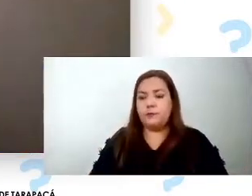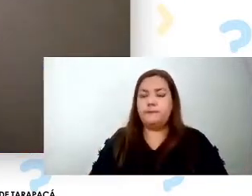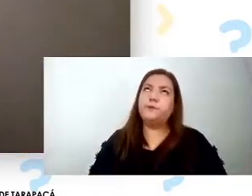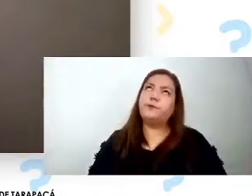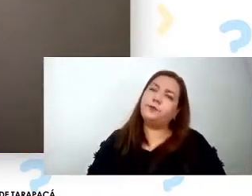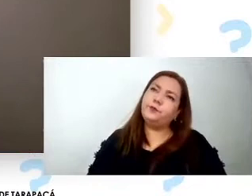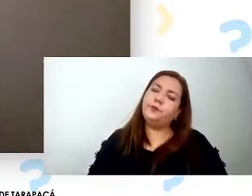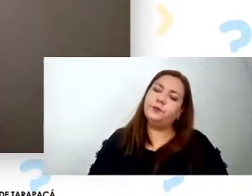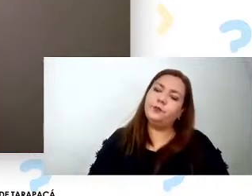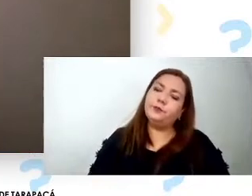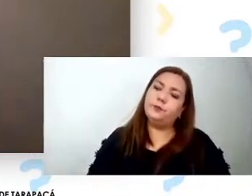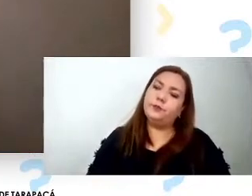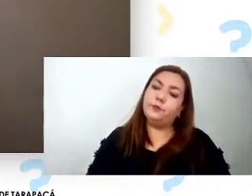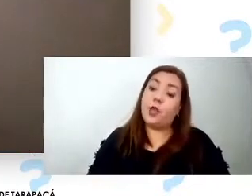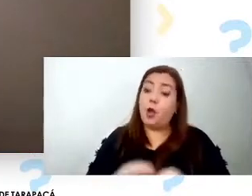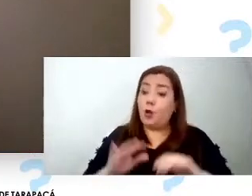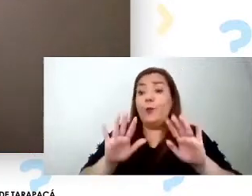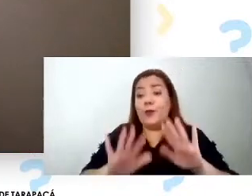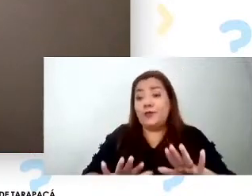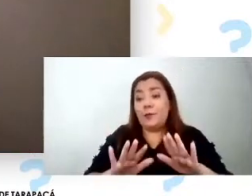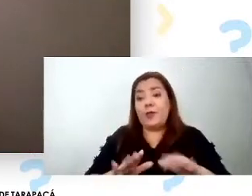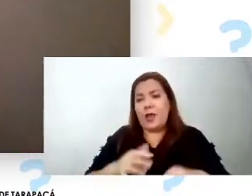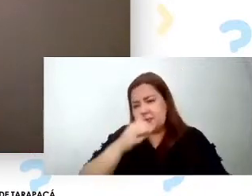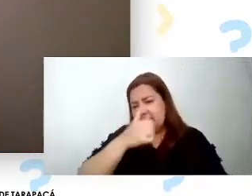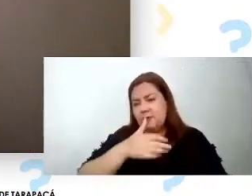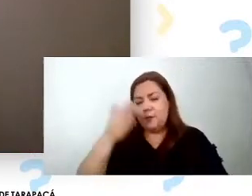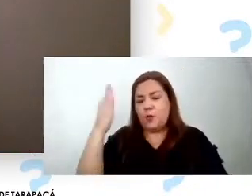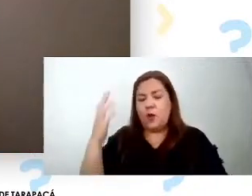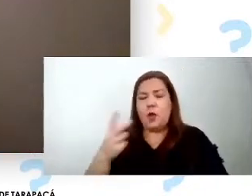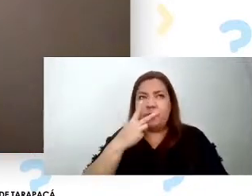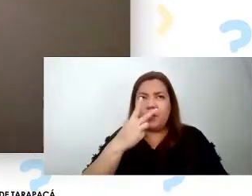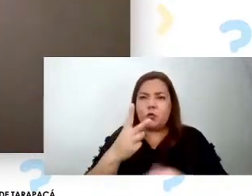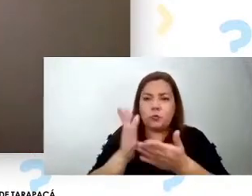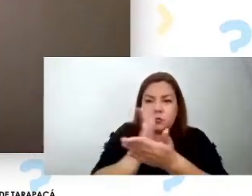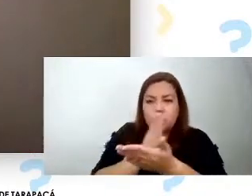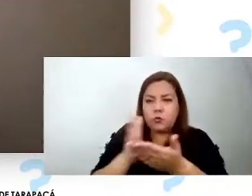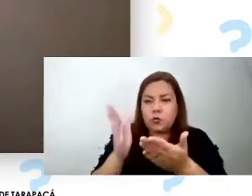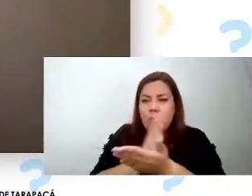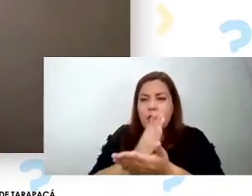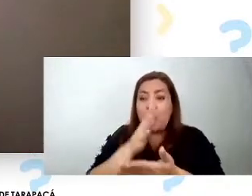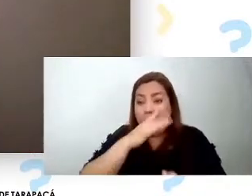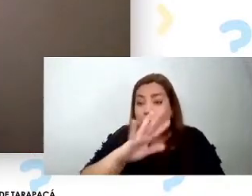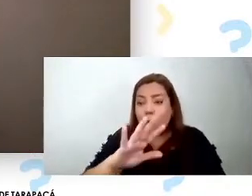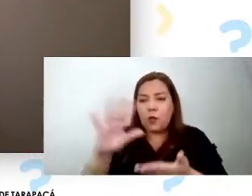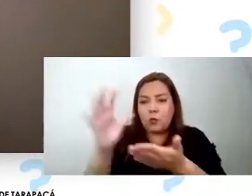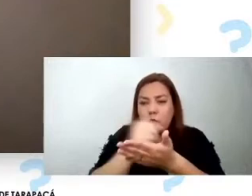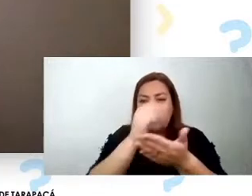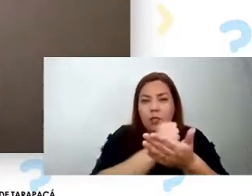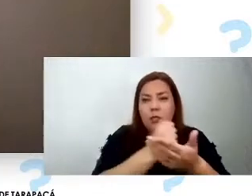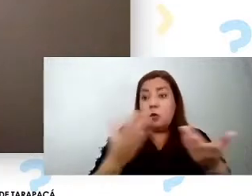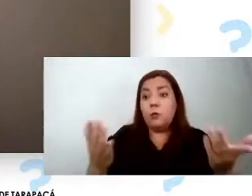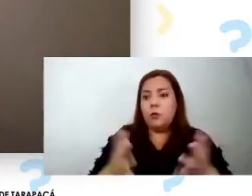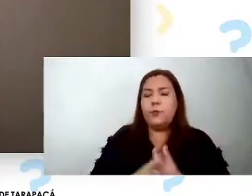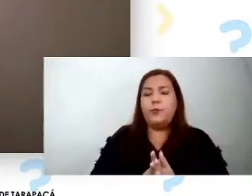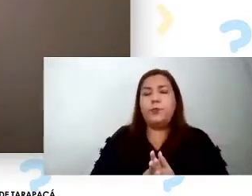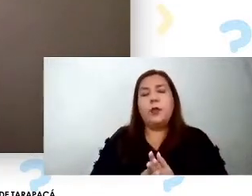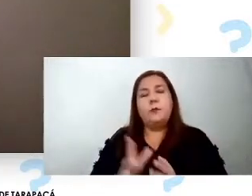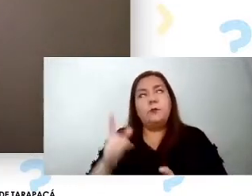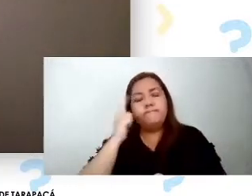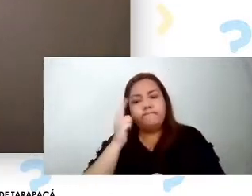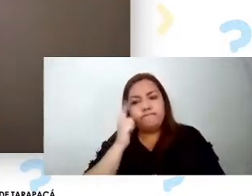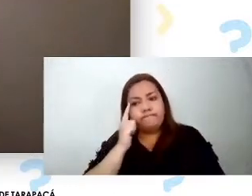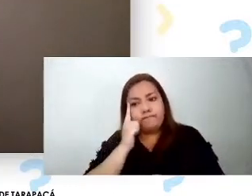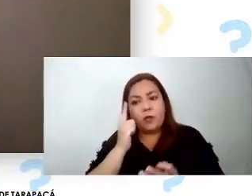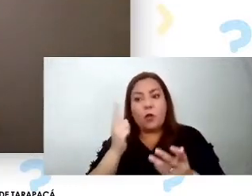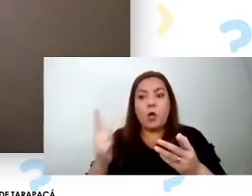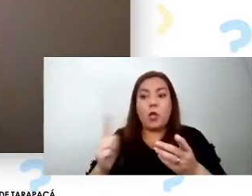Mire, como estamos ya hace bastante tiempo viendo alternativas hídricas y bajo las condiciones, ¿no es cierto?,